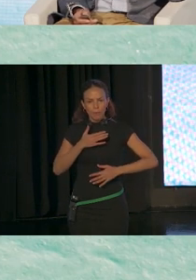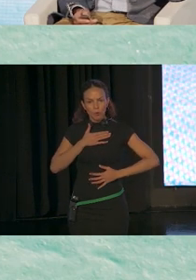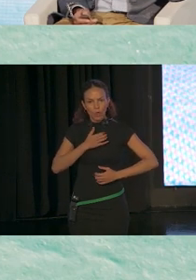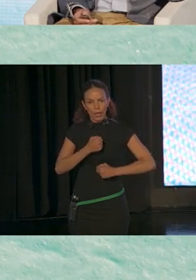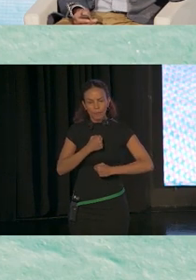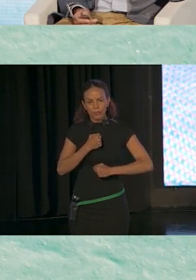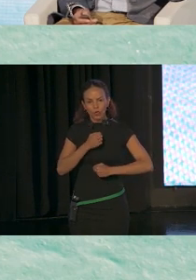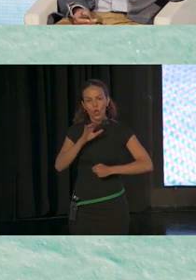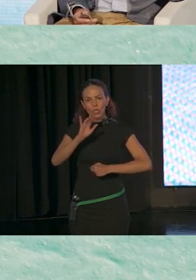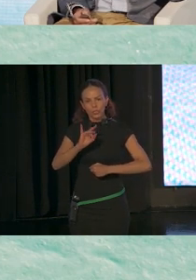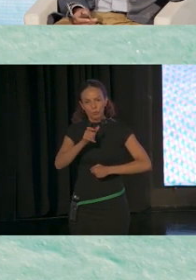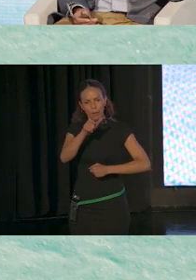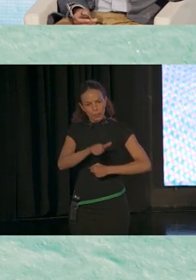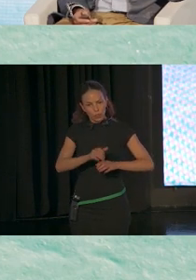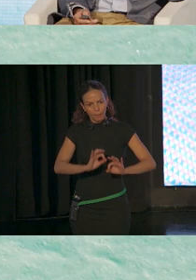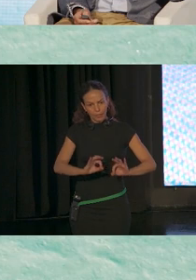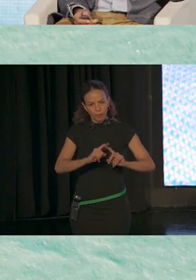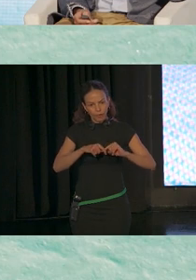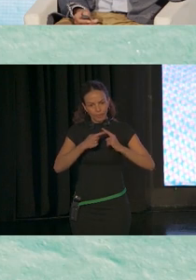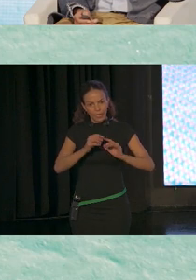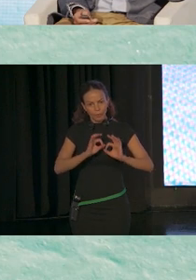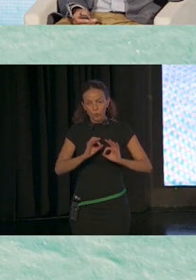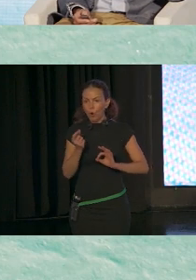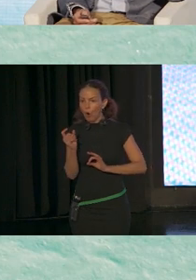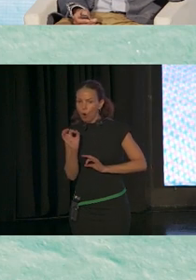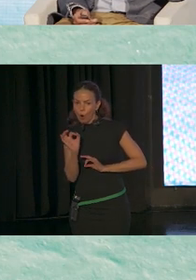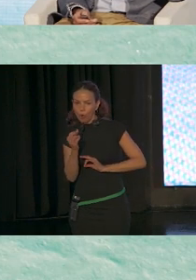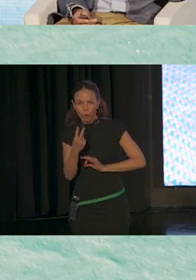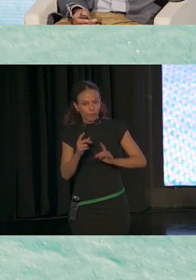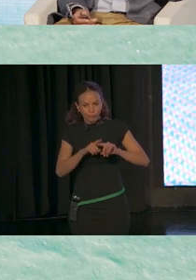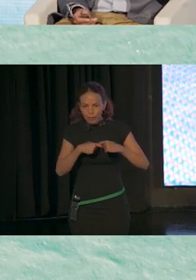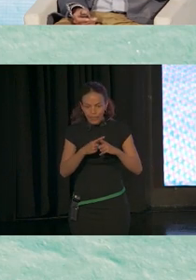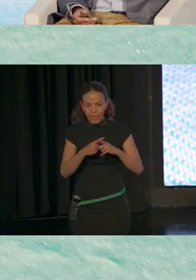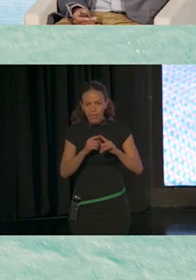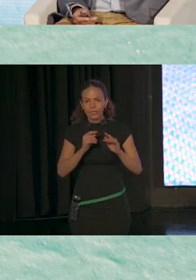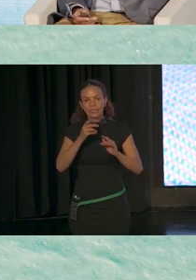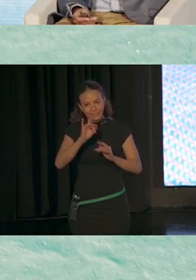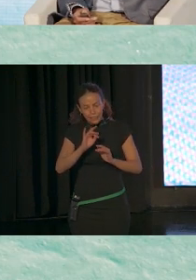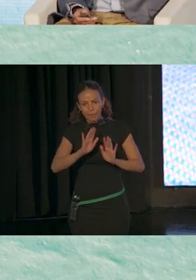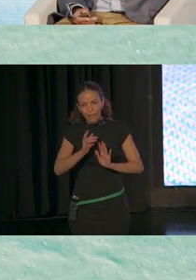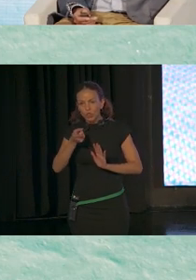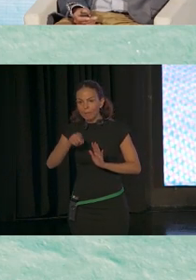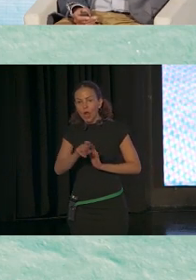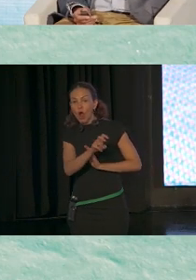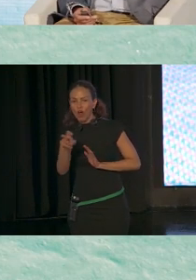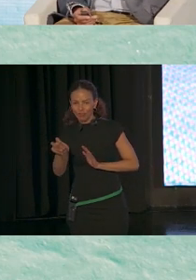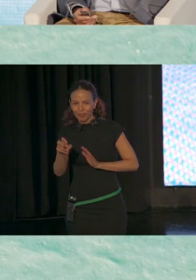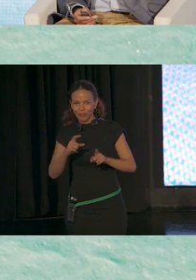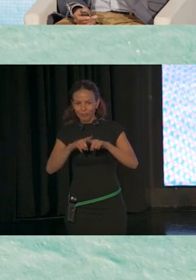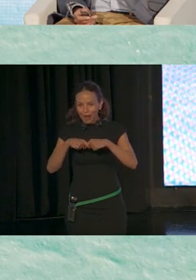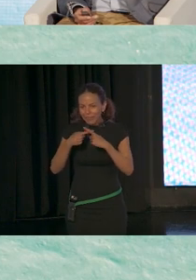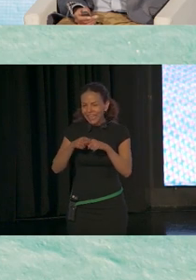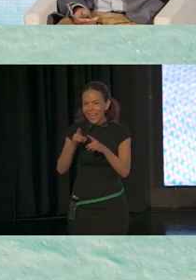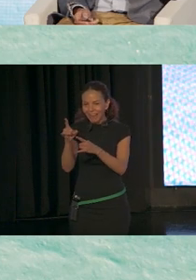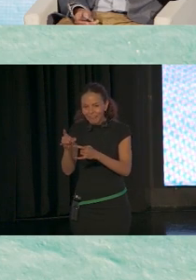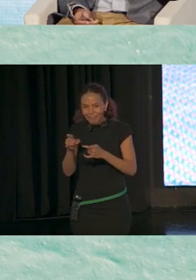de una persona en particular en la familia, o dos, a pues ir empapando a otros familiares, incluso